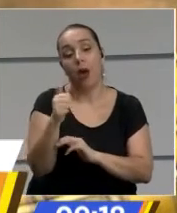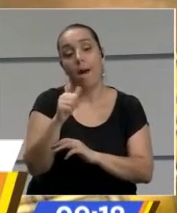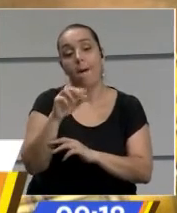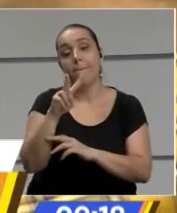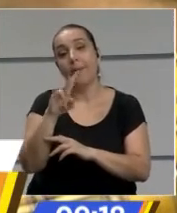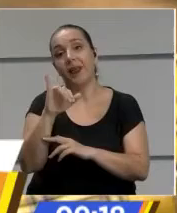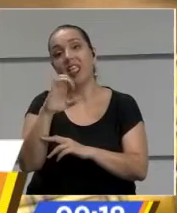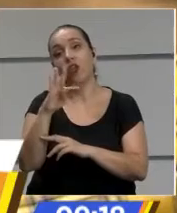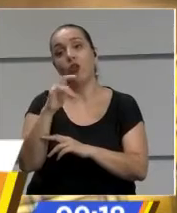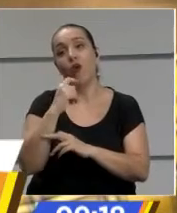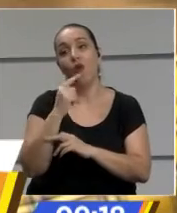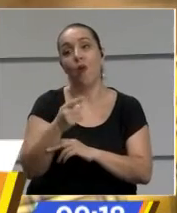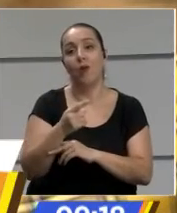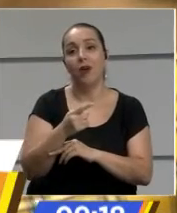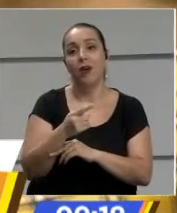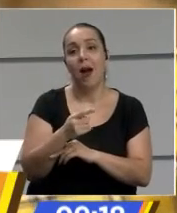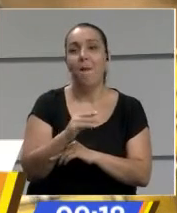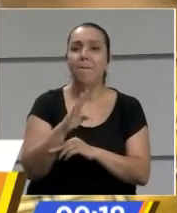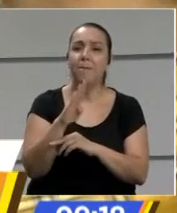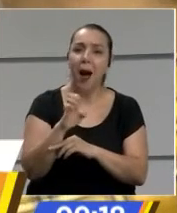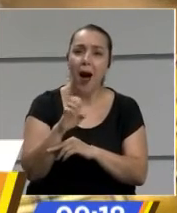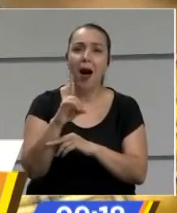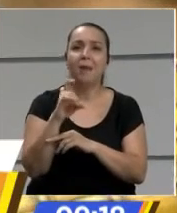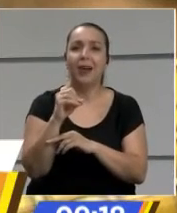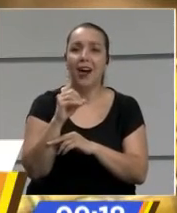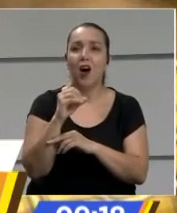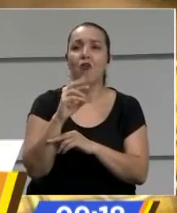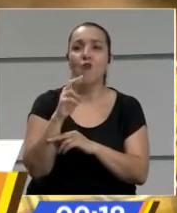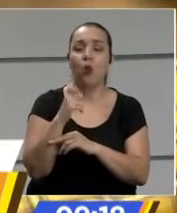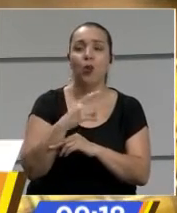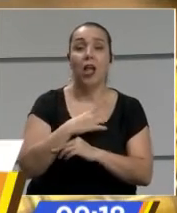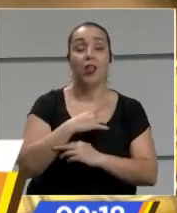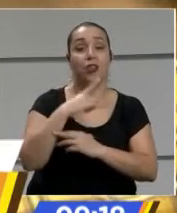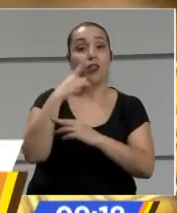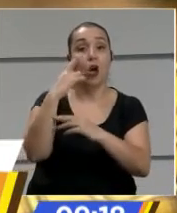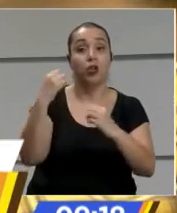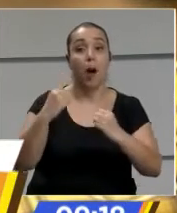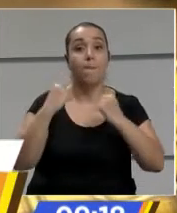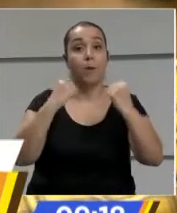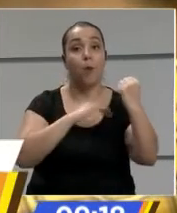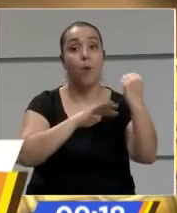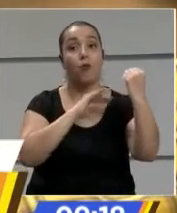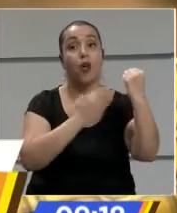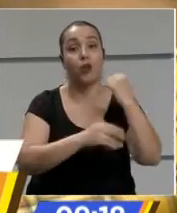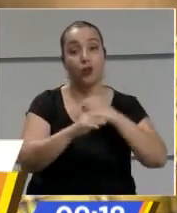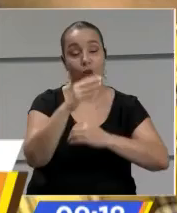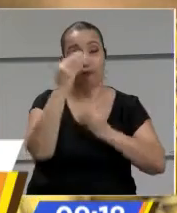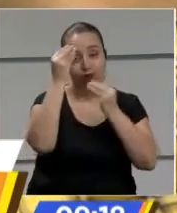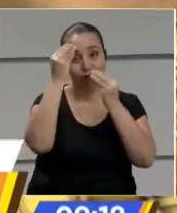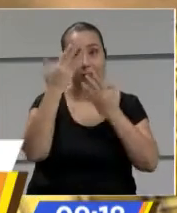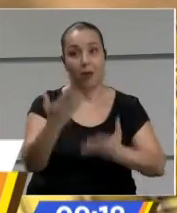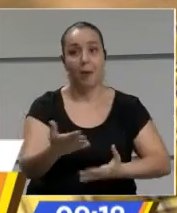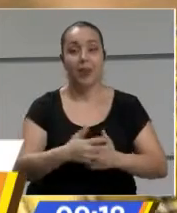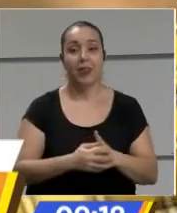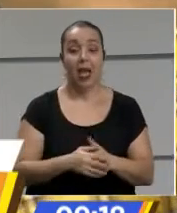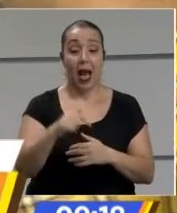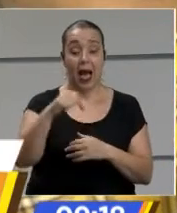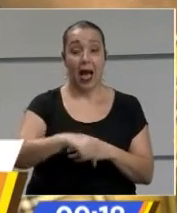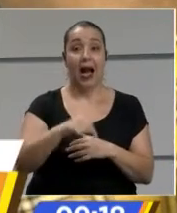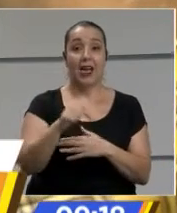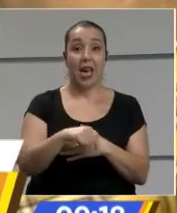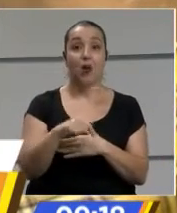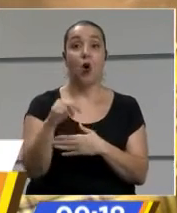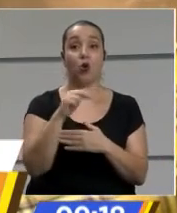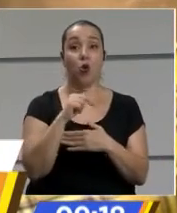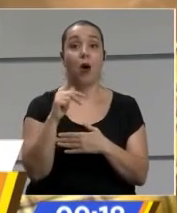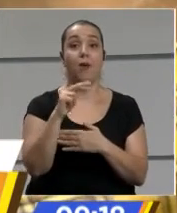dice Bob Rowe, Dios Todopoderoso le bendiga. Acá un compañero que imita